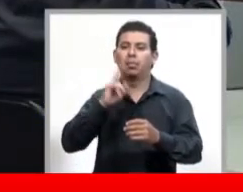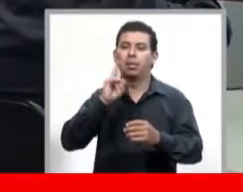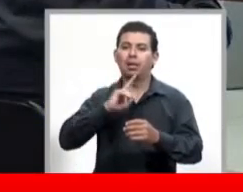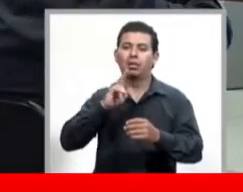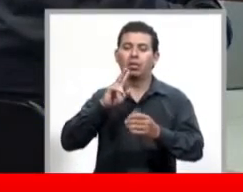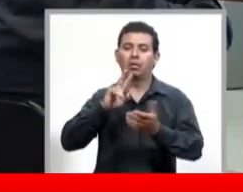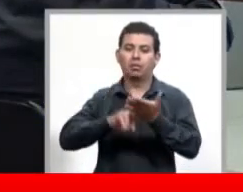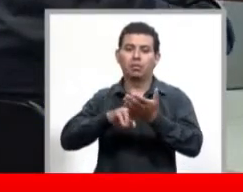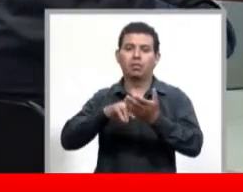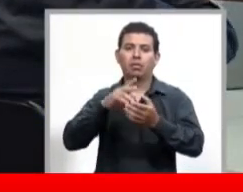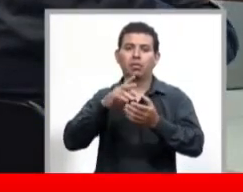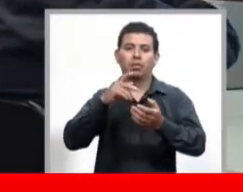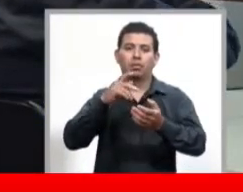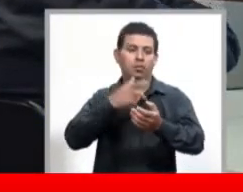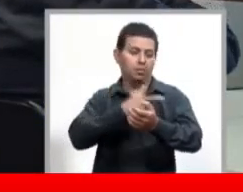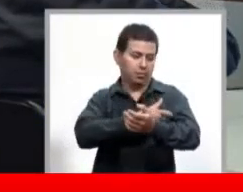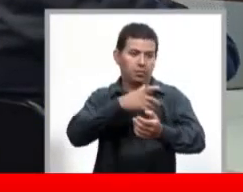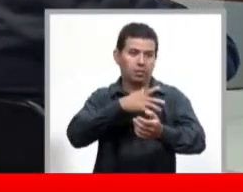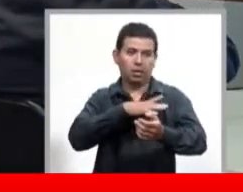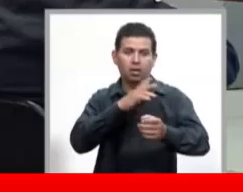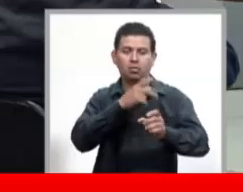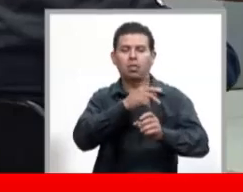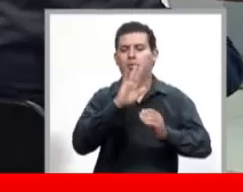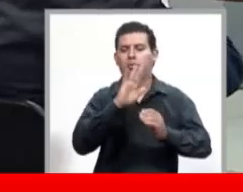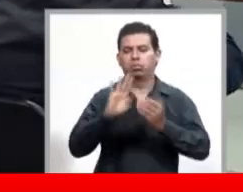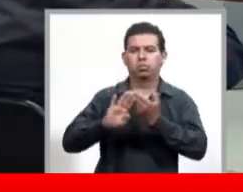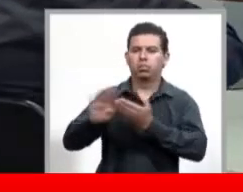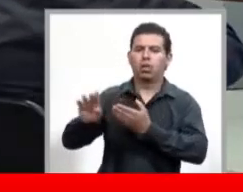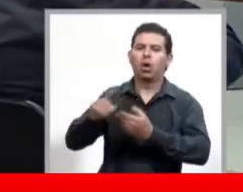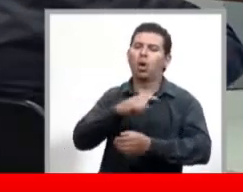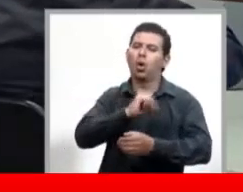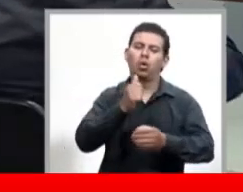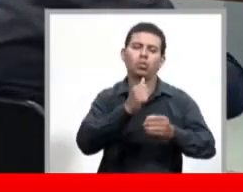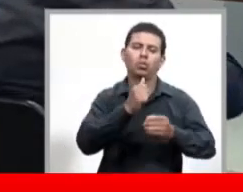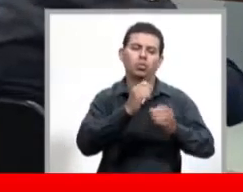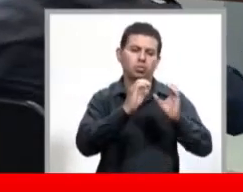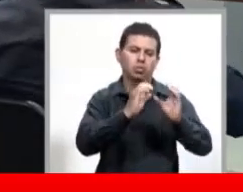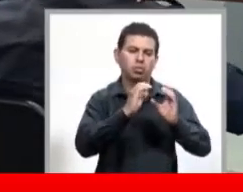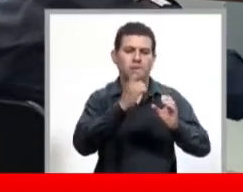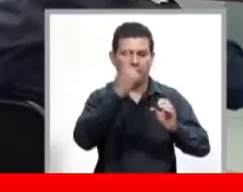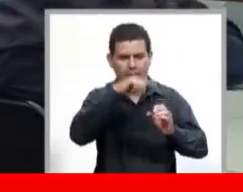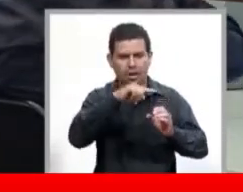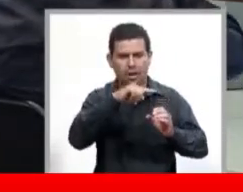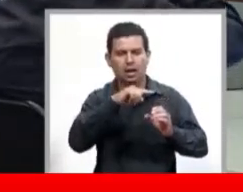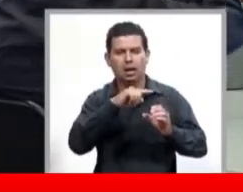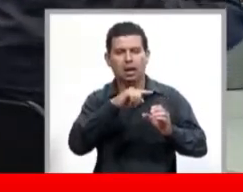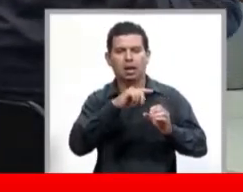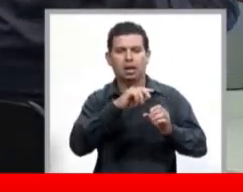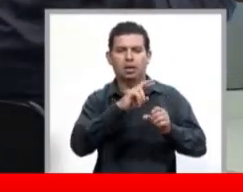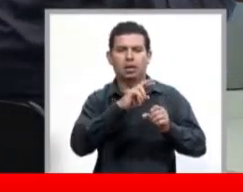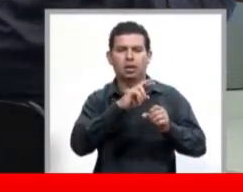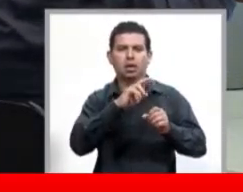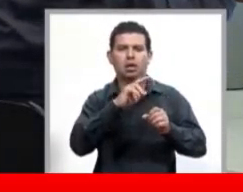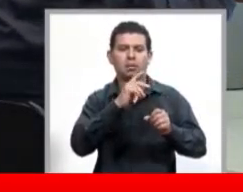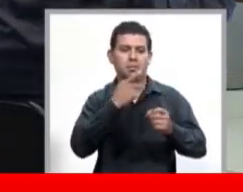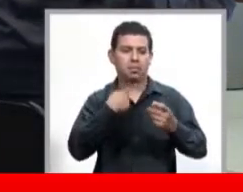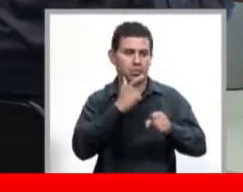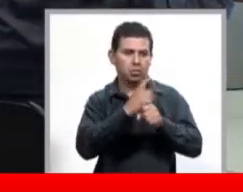de hoy. Gracias. Continuamos con Jorge Arturo Pérez de La Jornada.